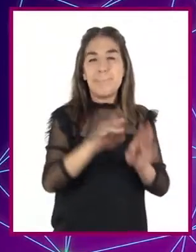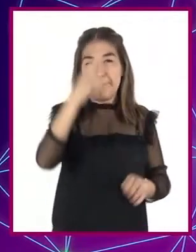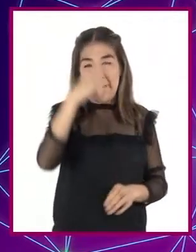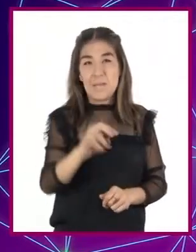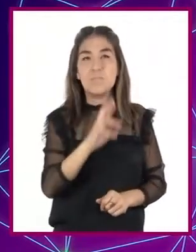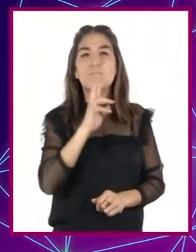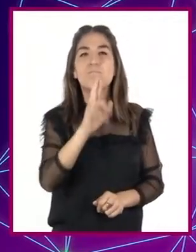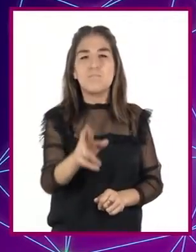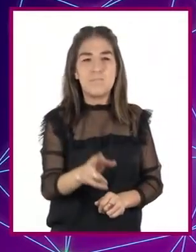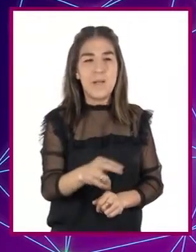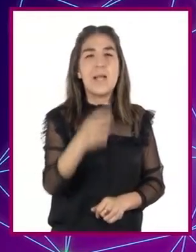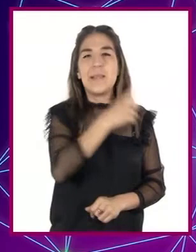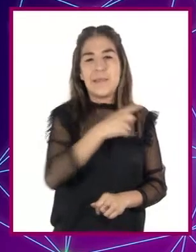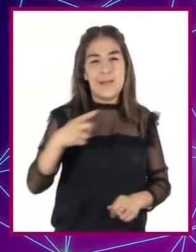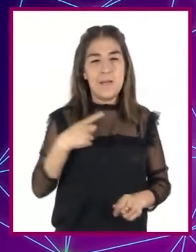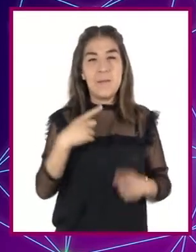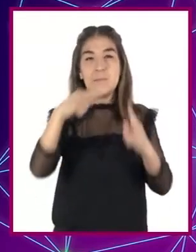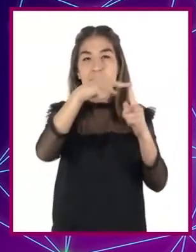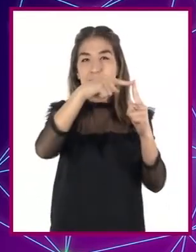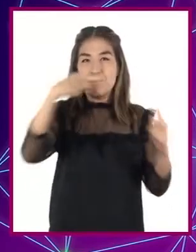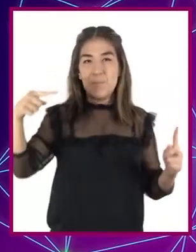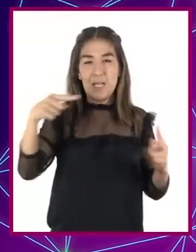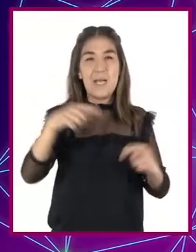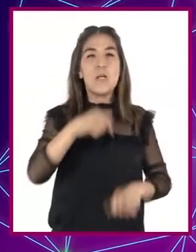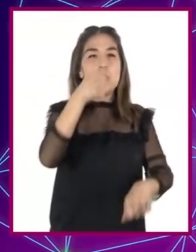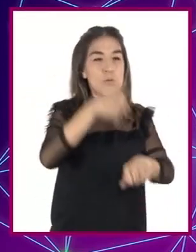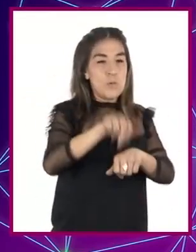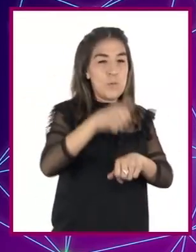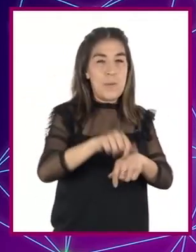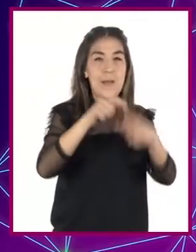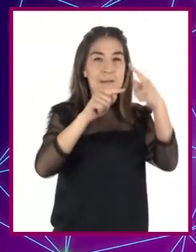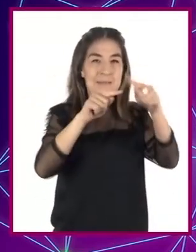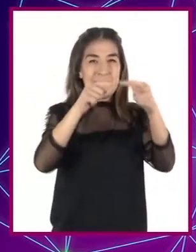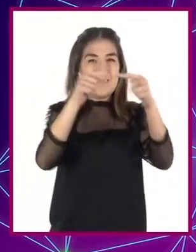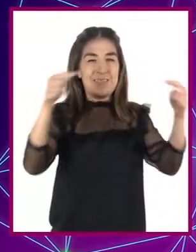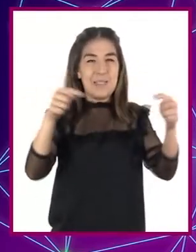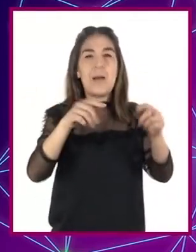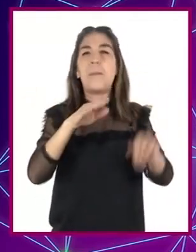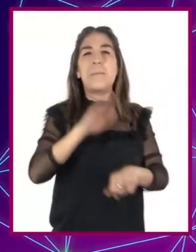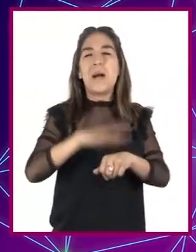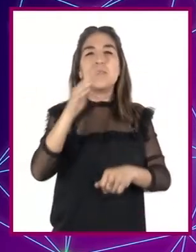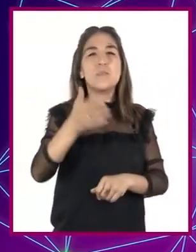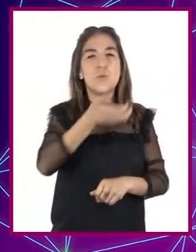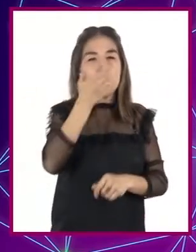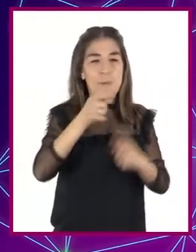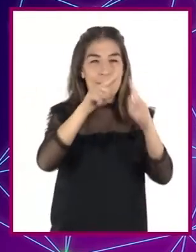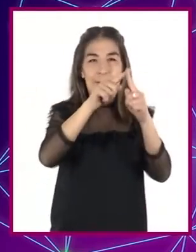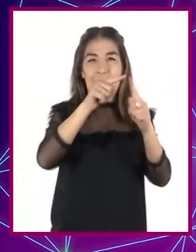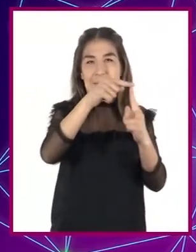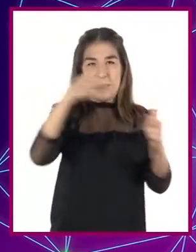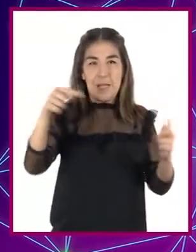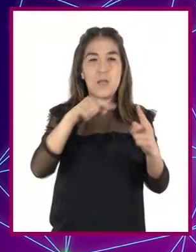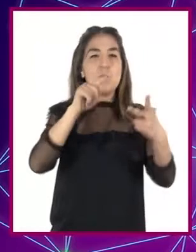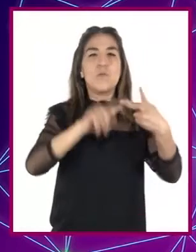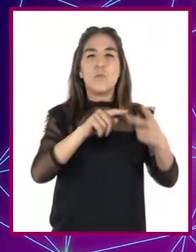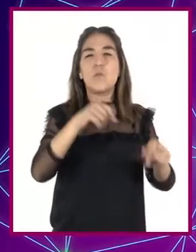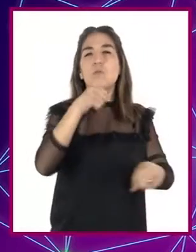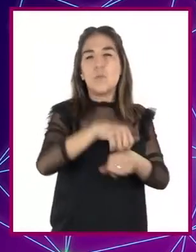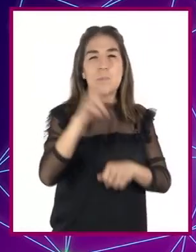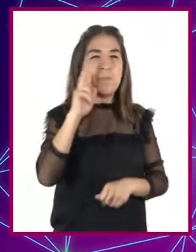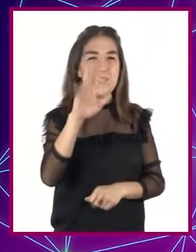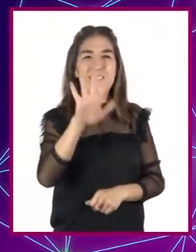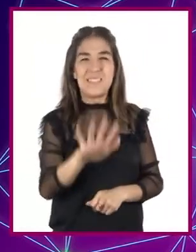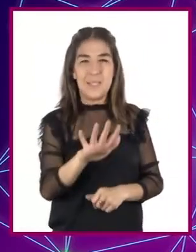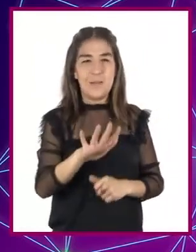del intervalo, dividimos el rango entre el número de intervalos. Para este caso, vamos a organizar la información en 5